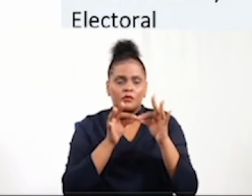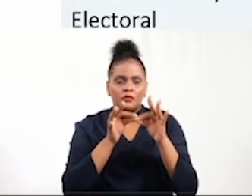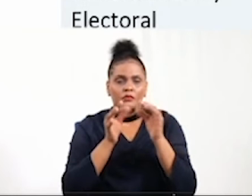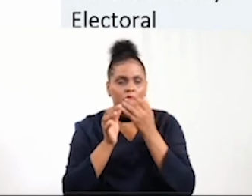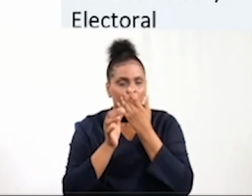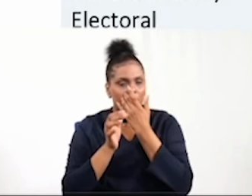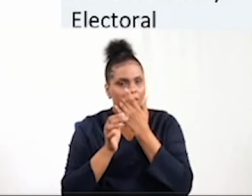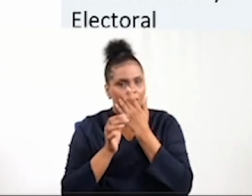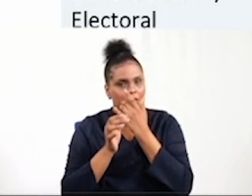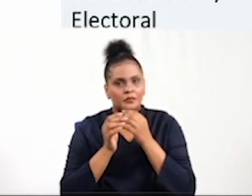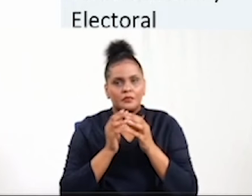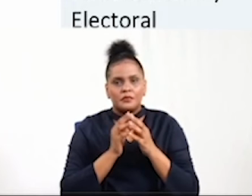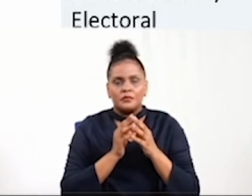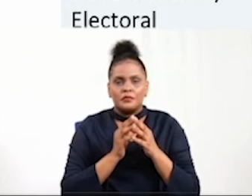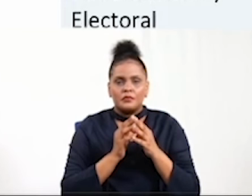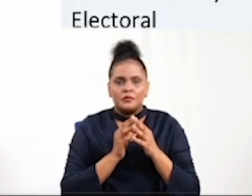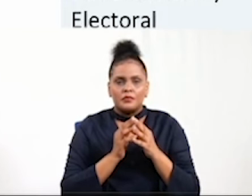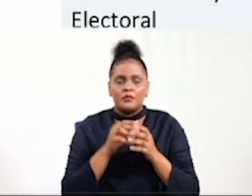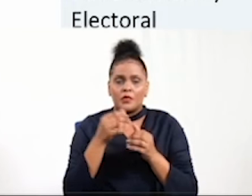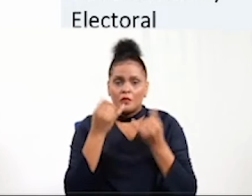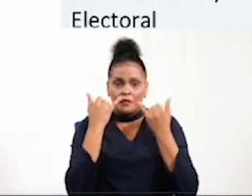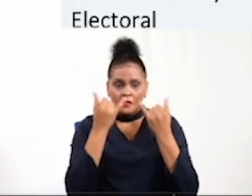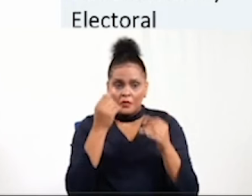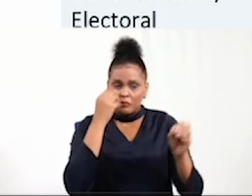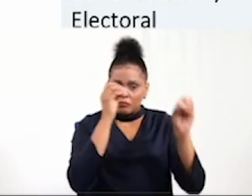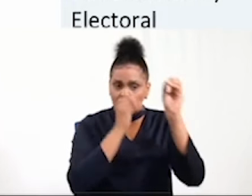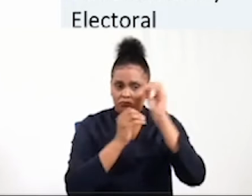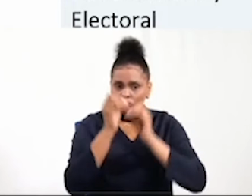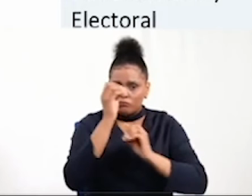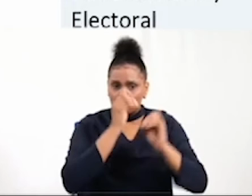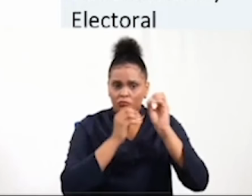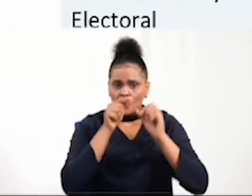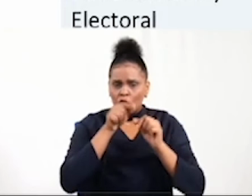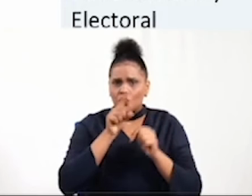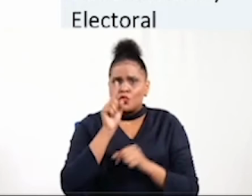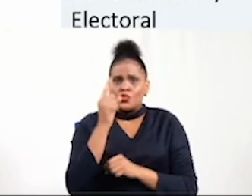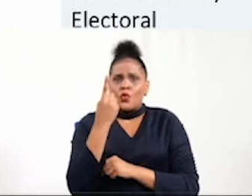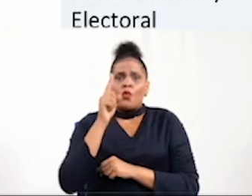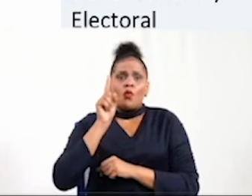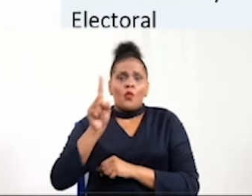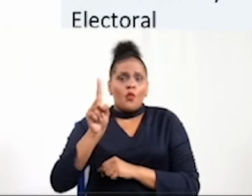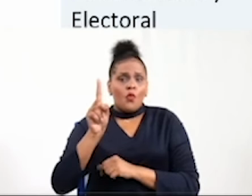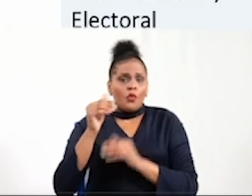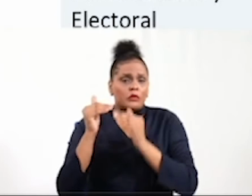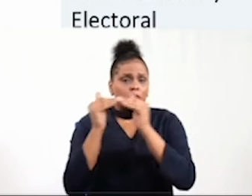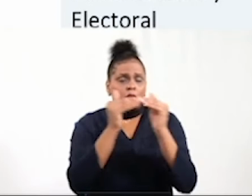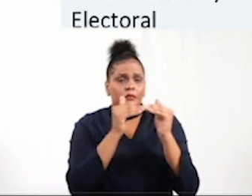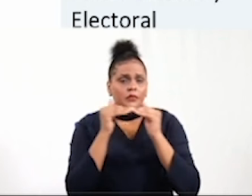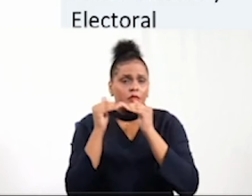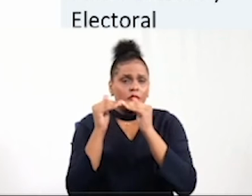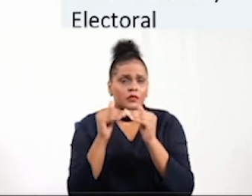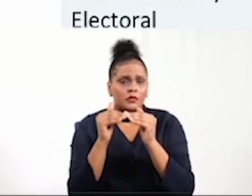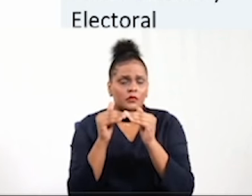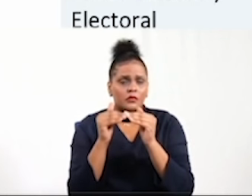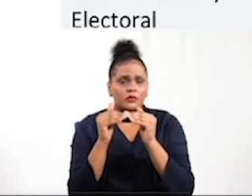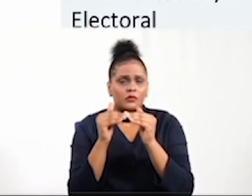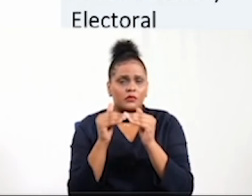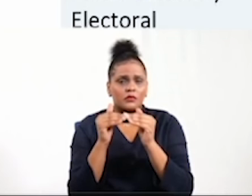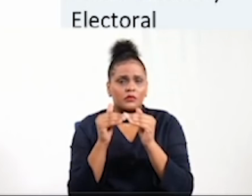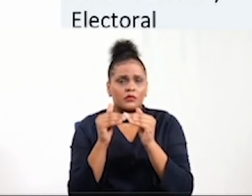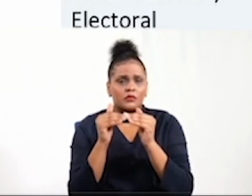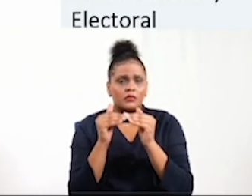no lo que observamos es que en realidad solamente había una en lo que nosotros denominamos